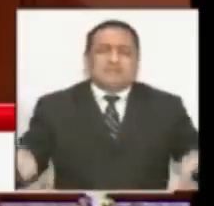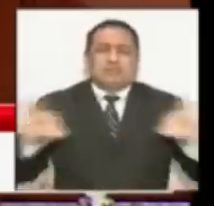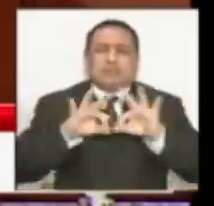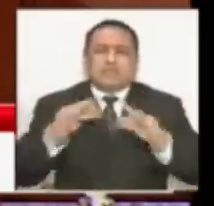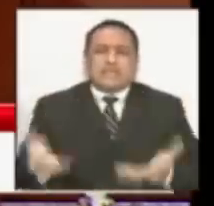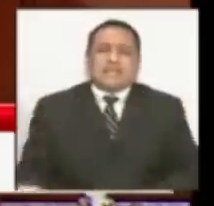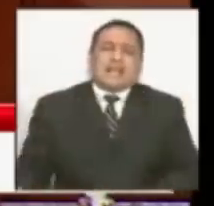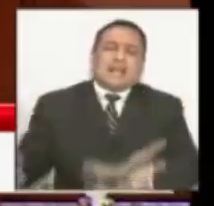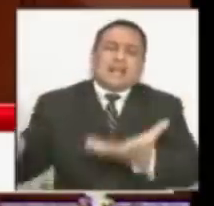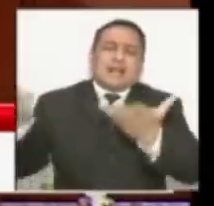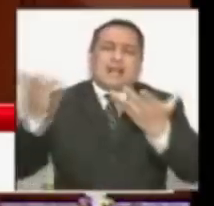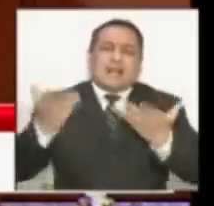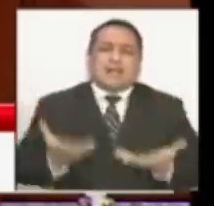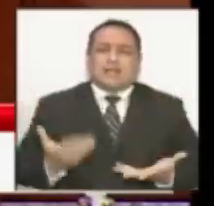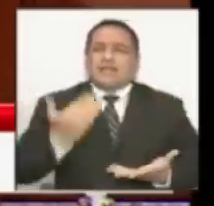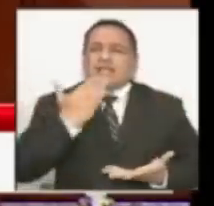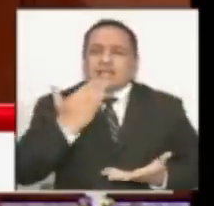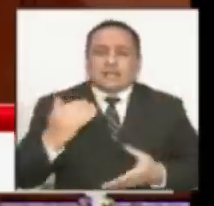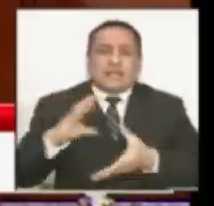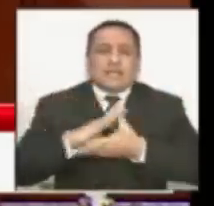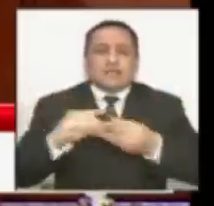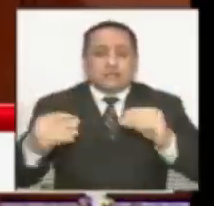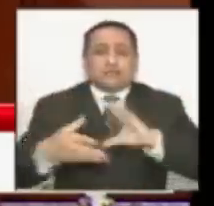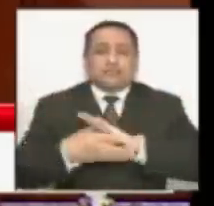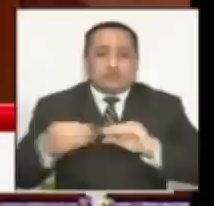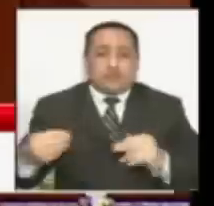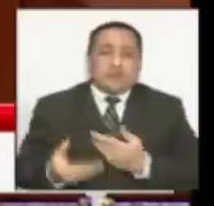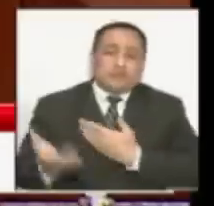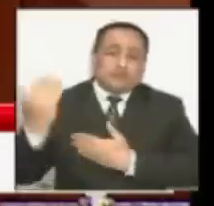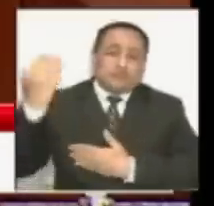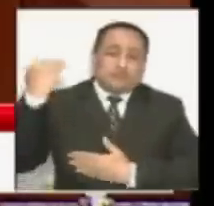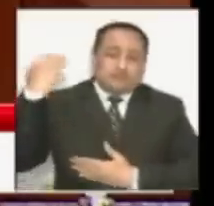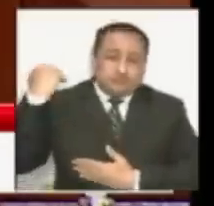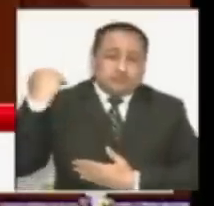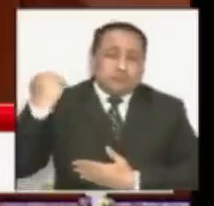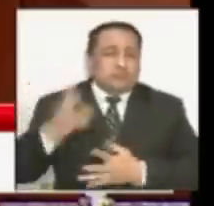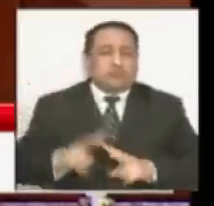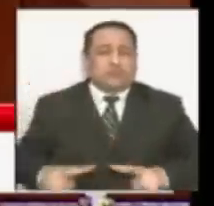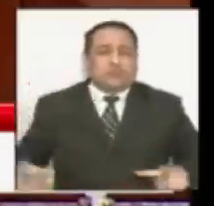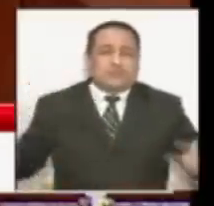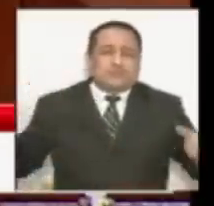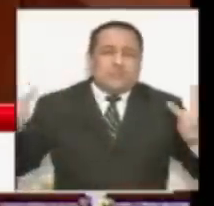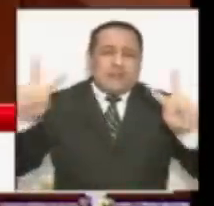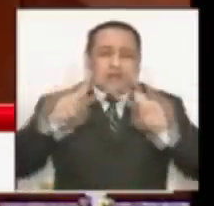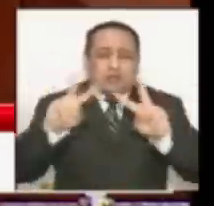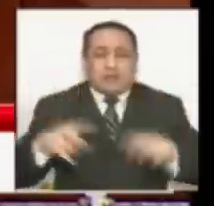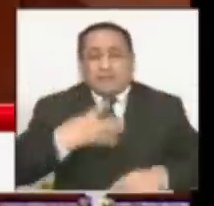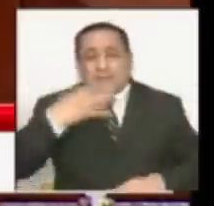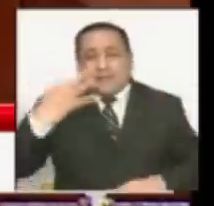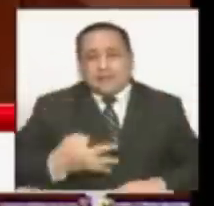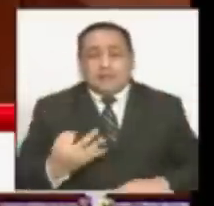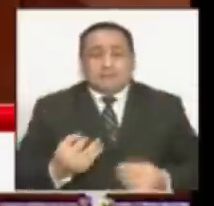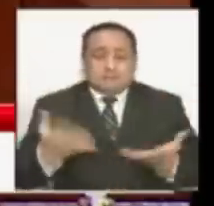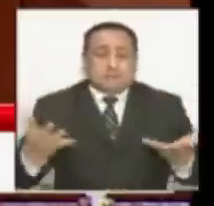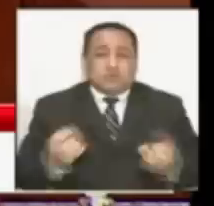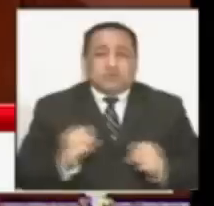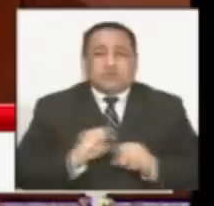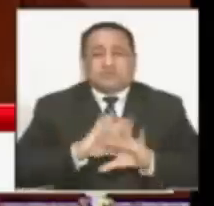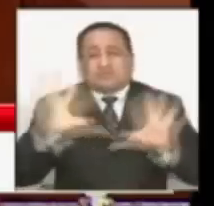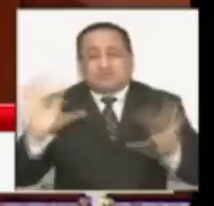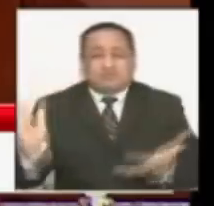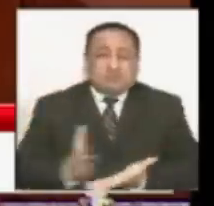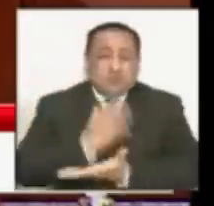hemos recibido de nuestra historia. Una historia riquísima, por supuesto, con